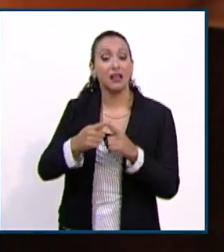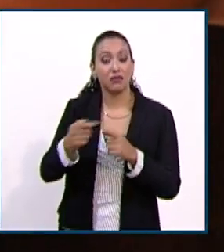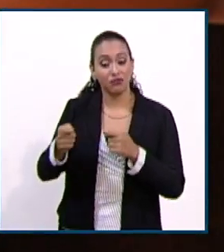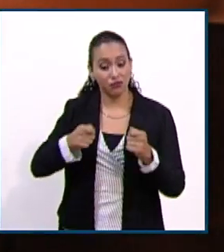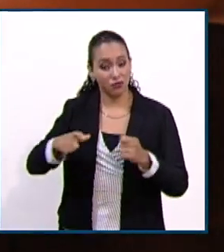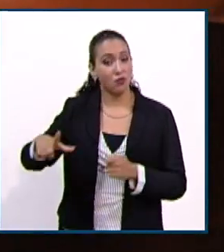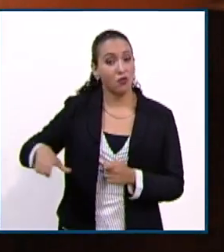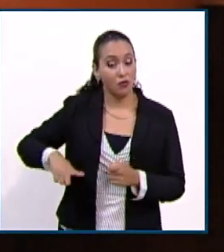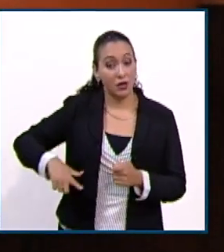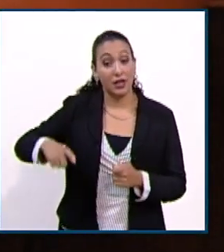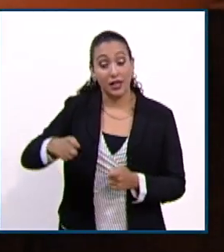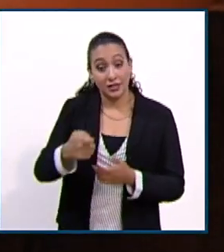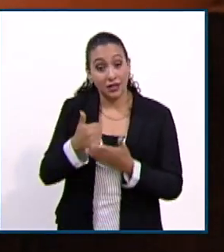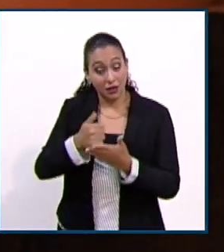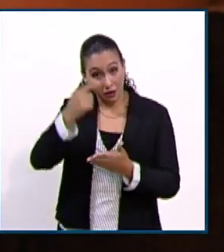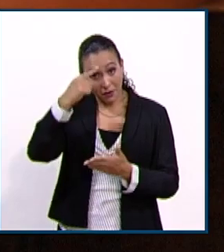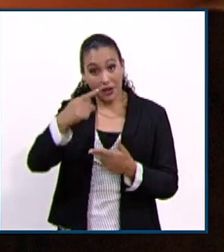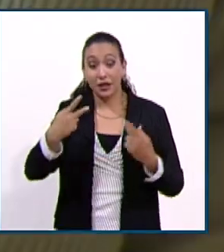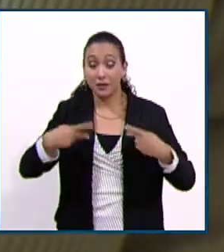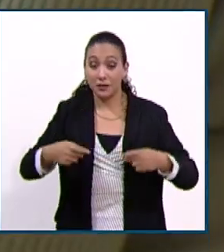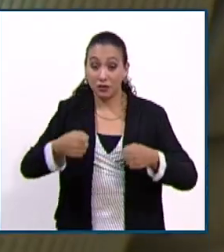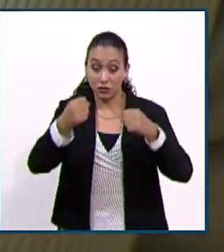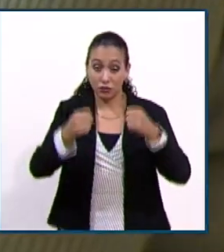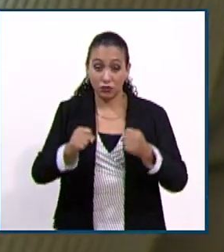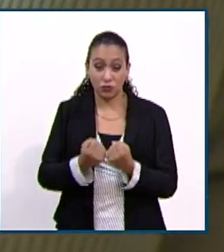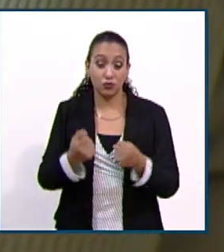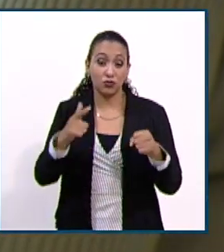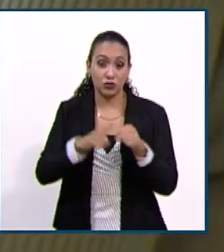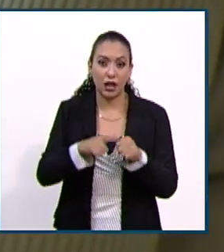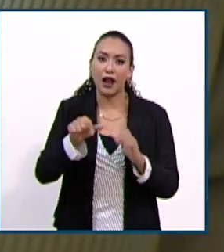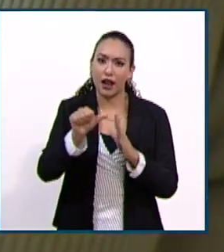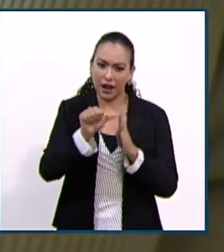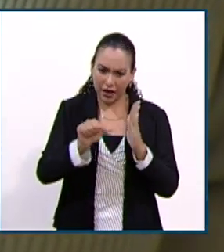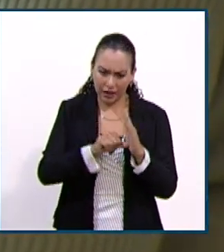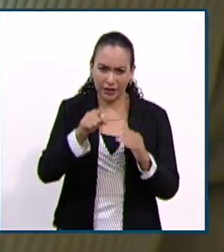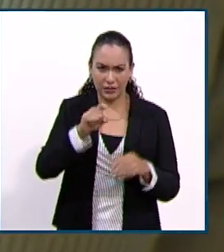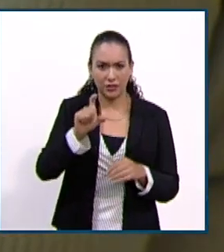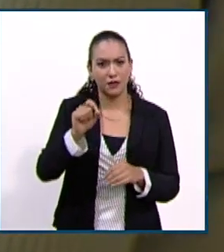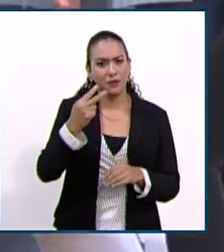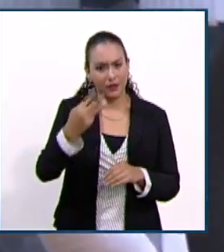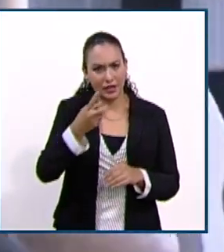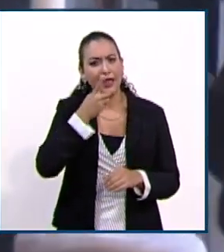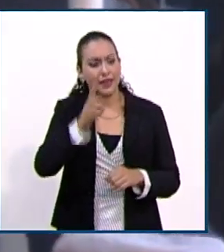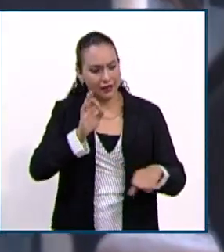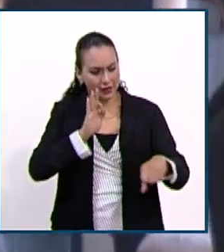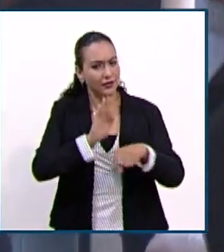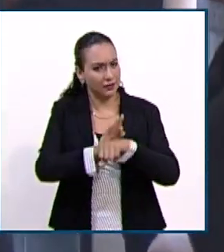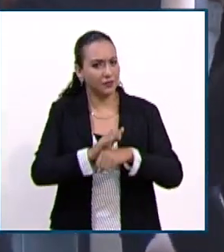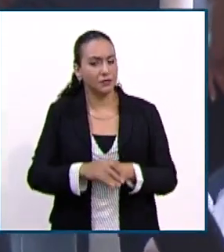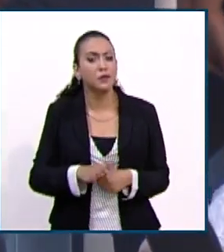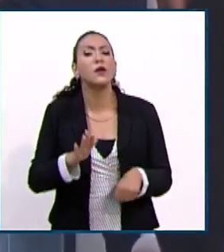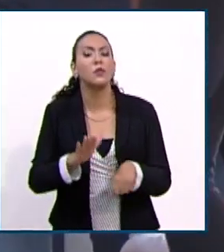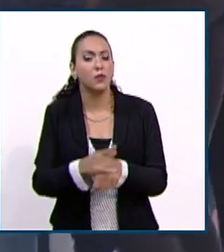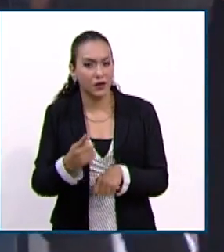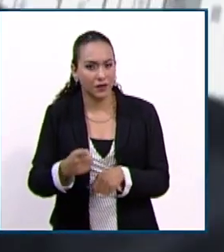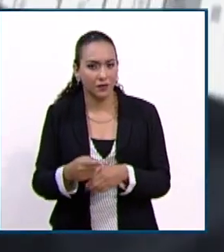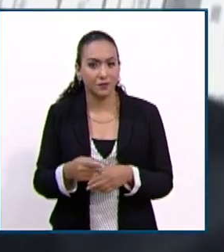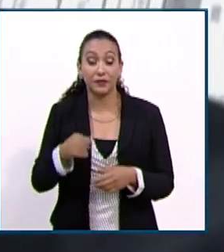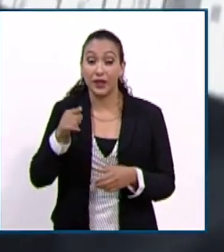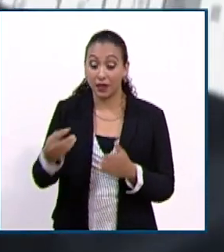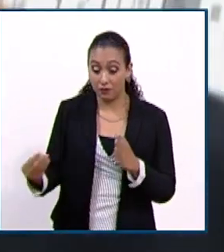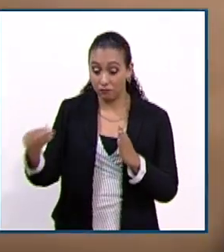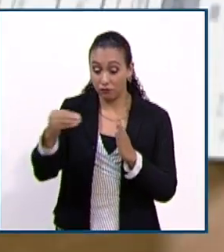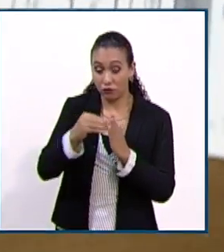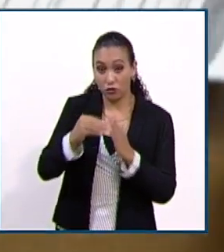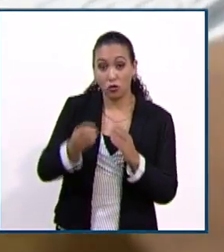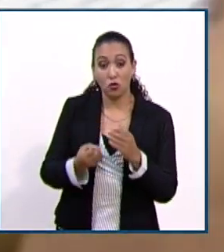el derecho a la seguridad social protegido por el artículo 123 constitucional. Pues el legislador estableció un nuevo esquema para